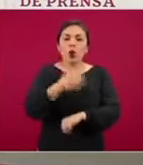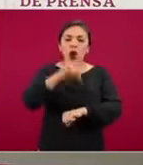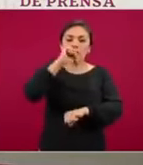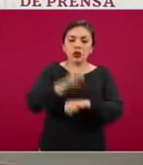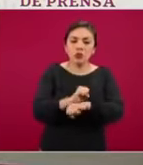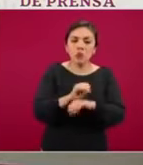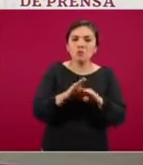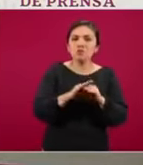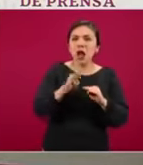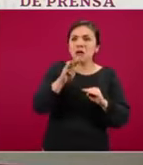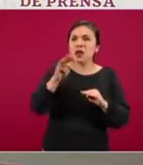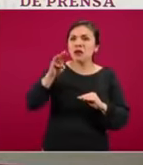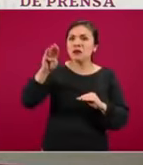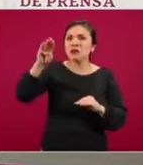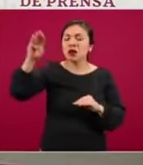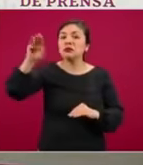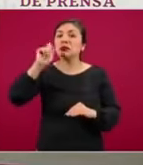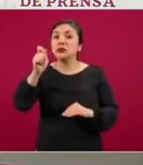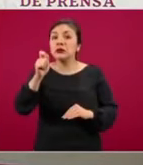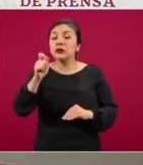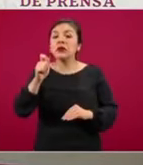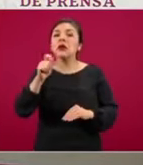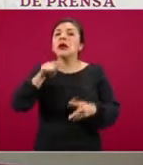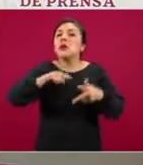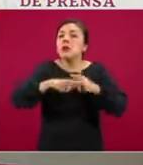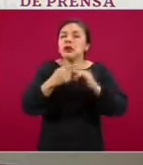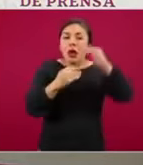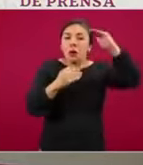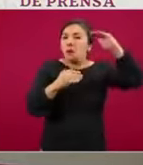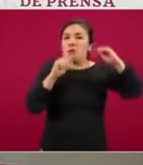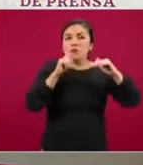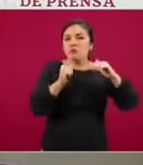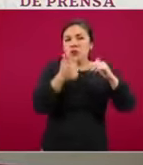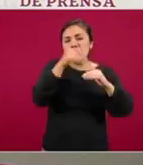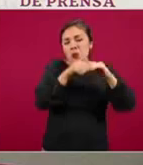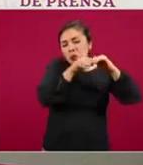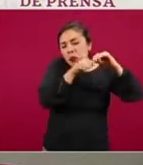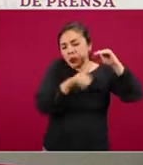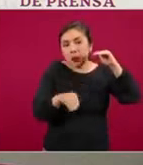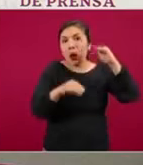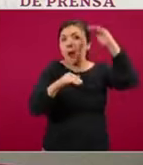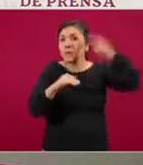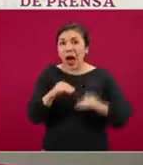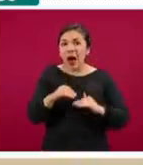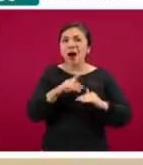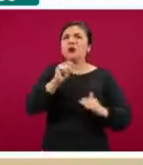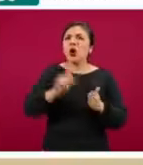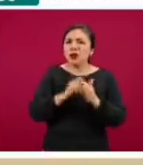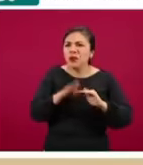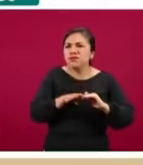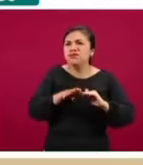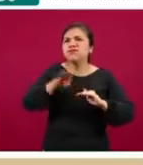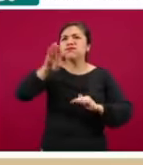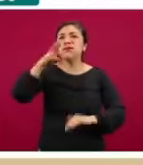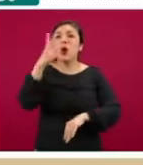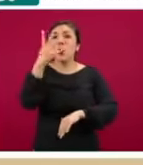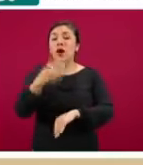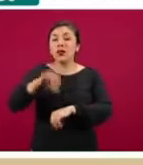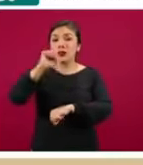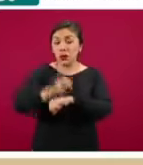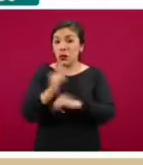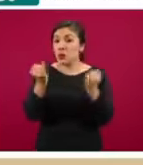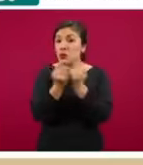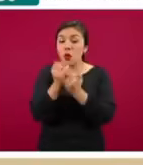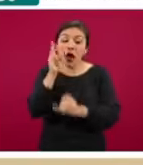de un incremento desde el punto más bajo al que habíamos llegado del comportamiento de la epidemia. Aquí también el